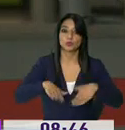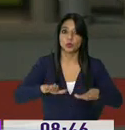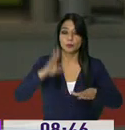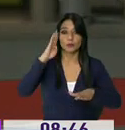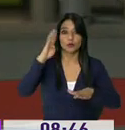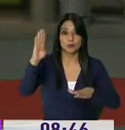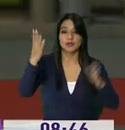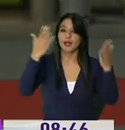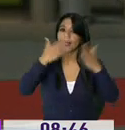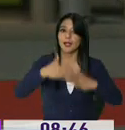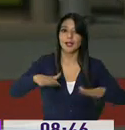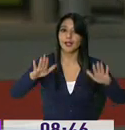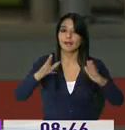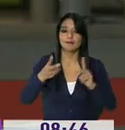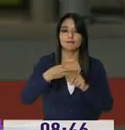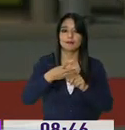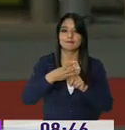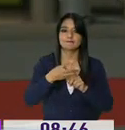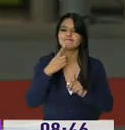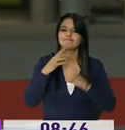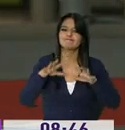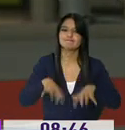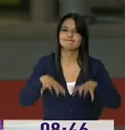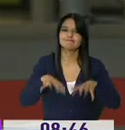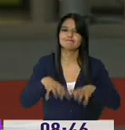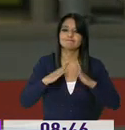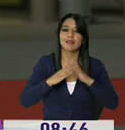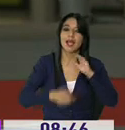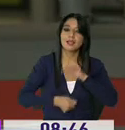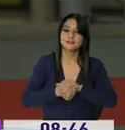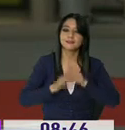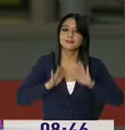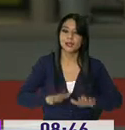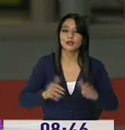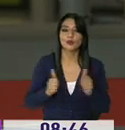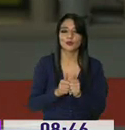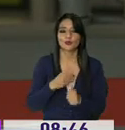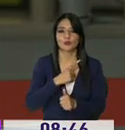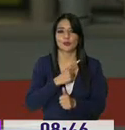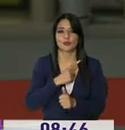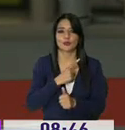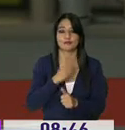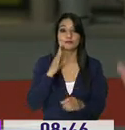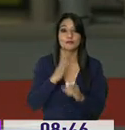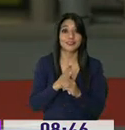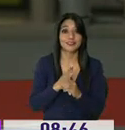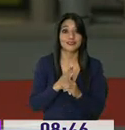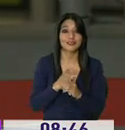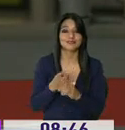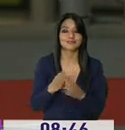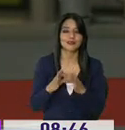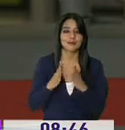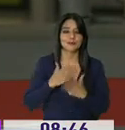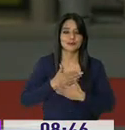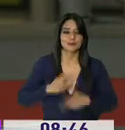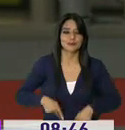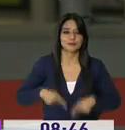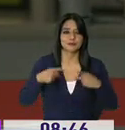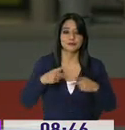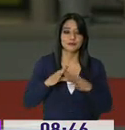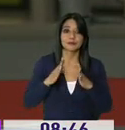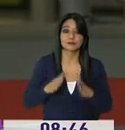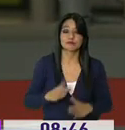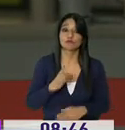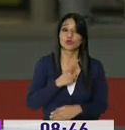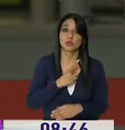online de adiestramiento para los peludos que están en casa, esto junto a sus dueños del objetivo, compañeros de vida, ¿no? Es dar a los